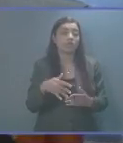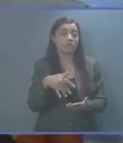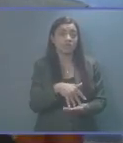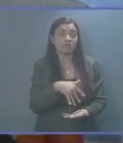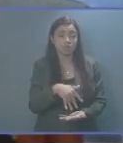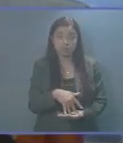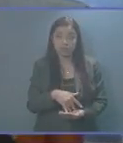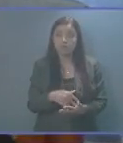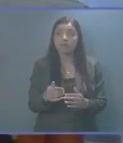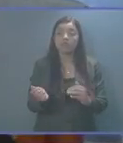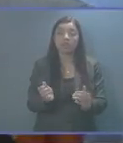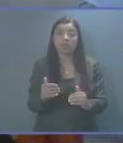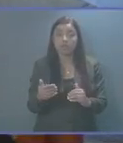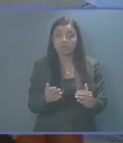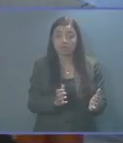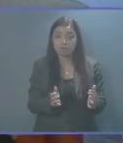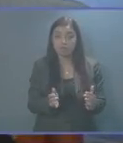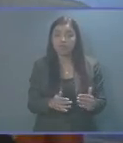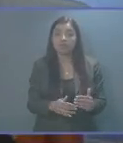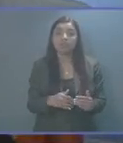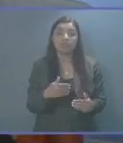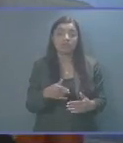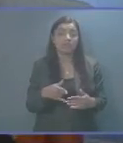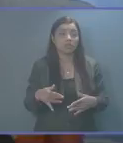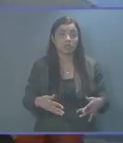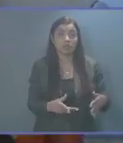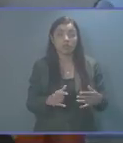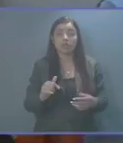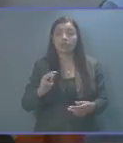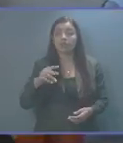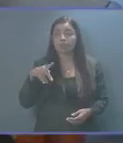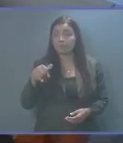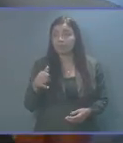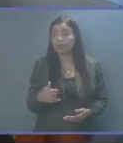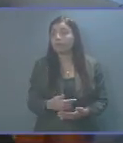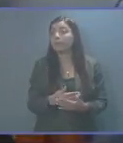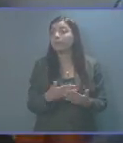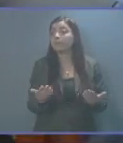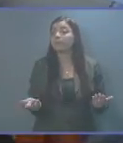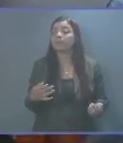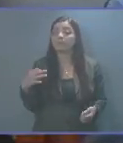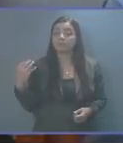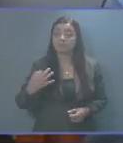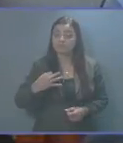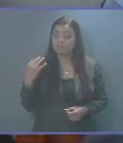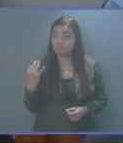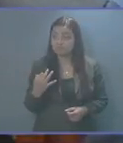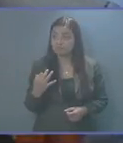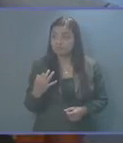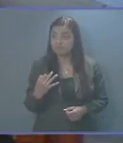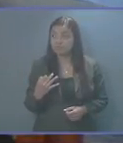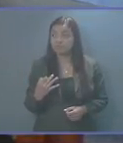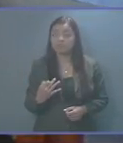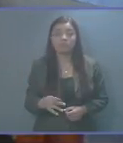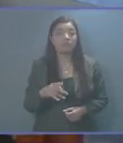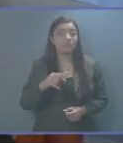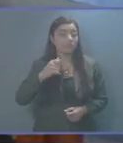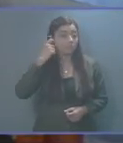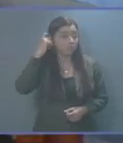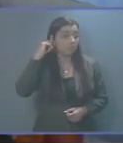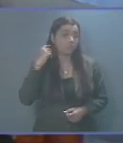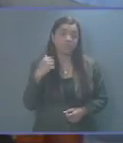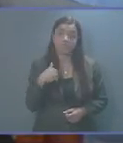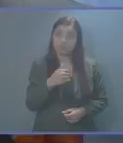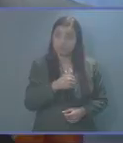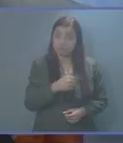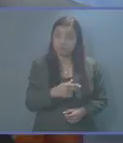a Cabañas a través del río Lempa. Por eso es necesario de que el ministro, y